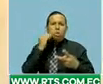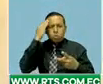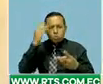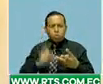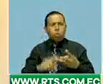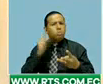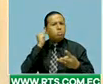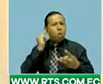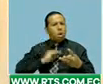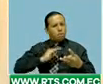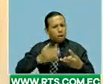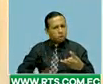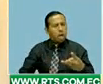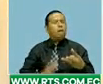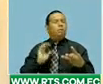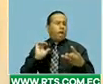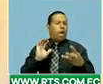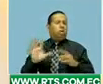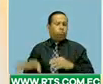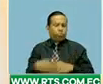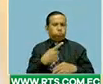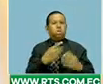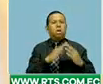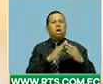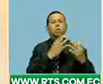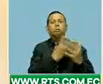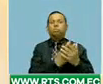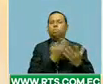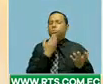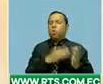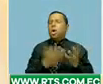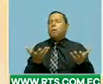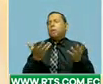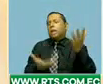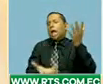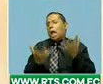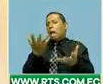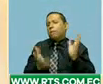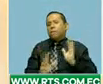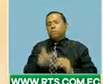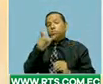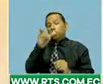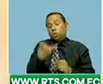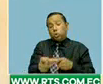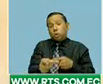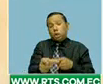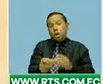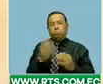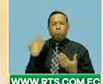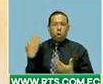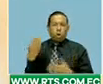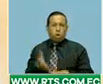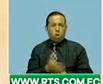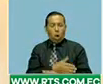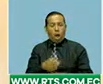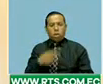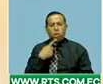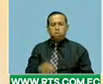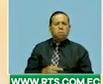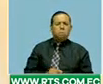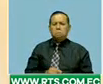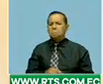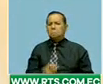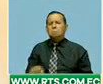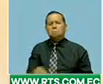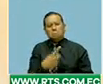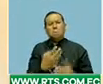Pensé en alguna persona muy conocida, que no quiero decir el nombre en este momento, político del gobierno anterior, que tenía prisión